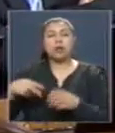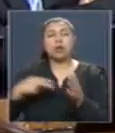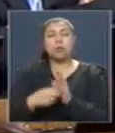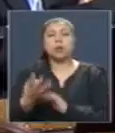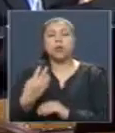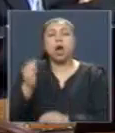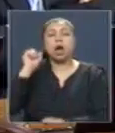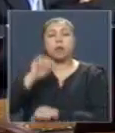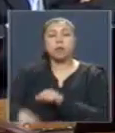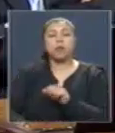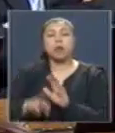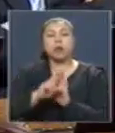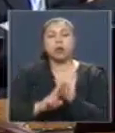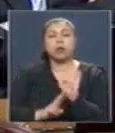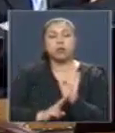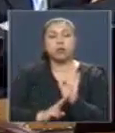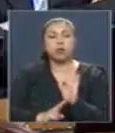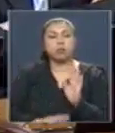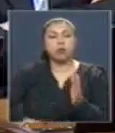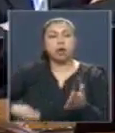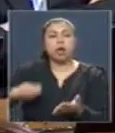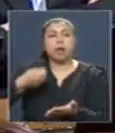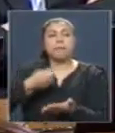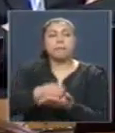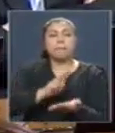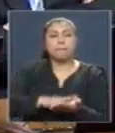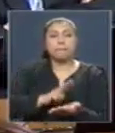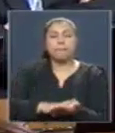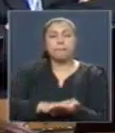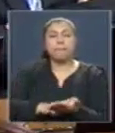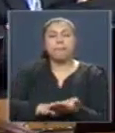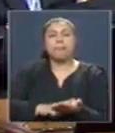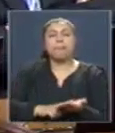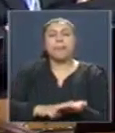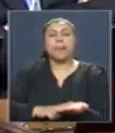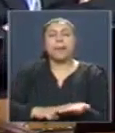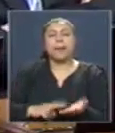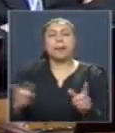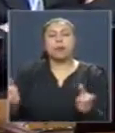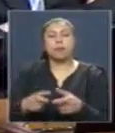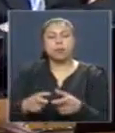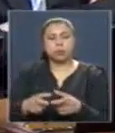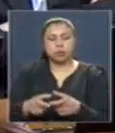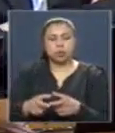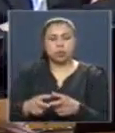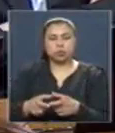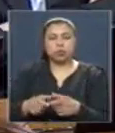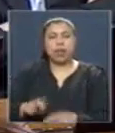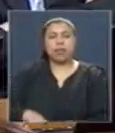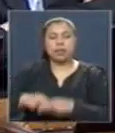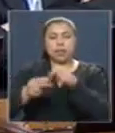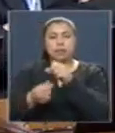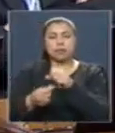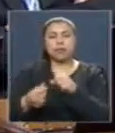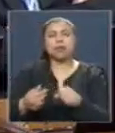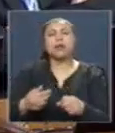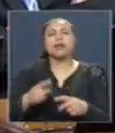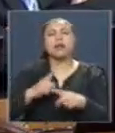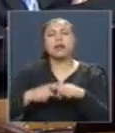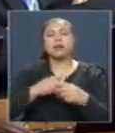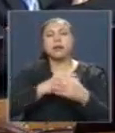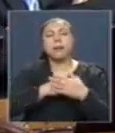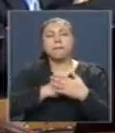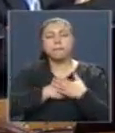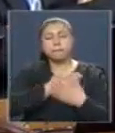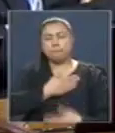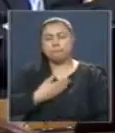reforma tributaria de la presidenta Bachelet en la Comisión de Hacienda y en la Sala. A diferencia de Chile Vamos, que